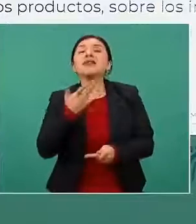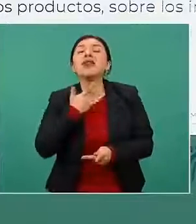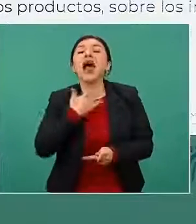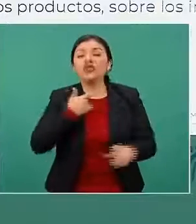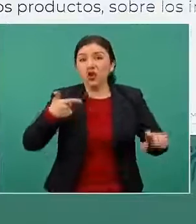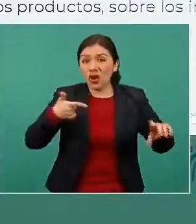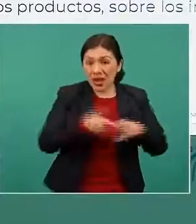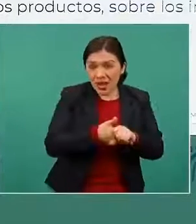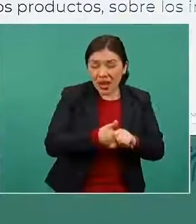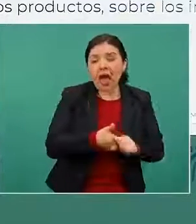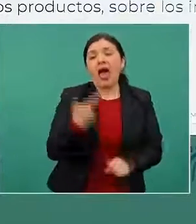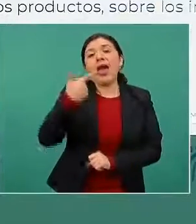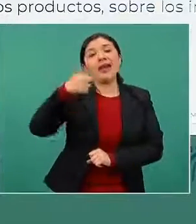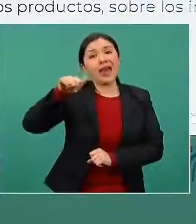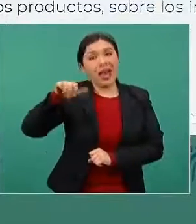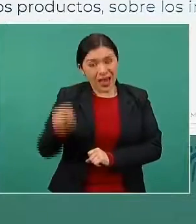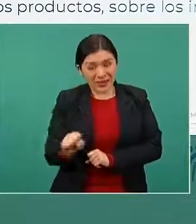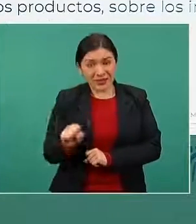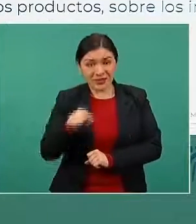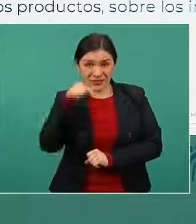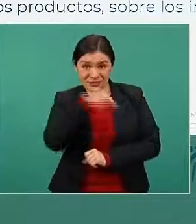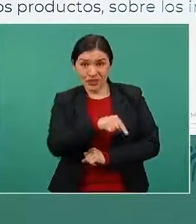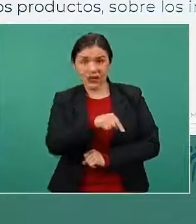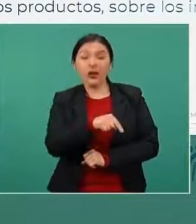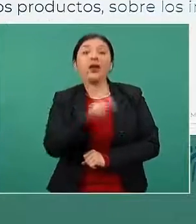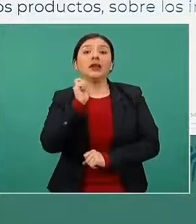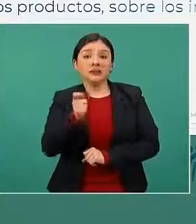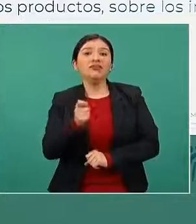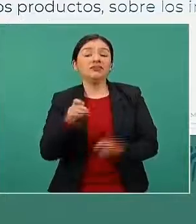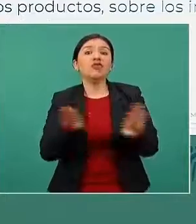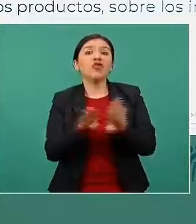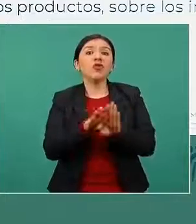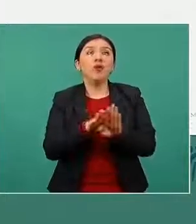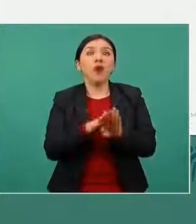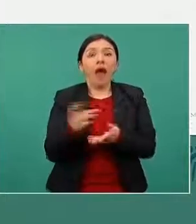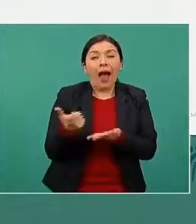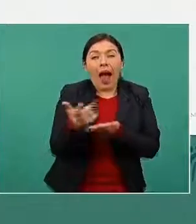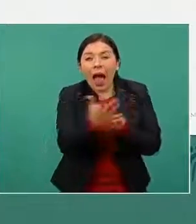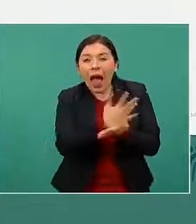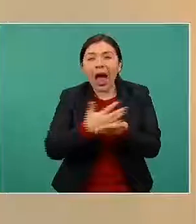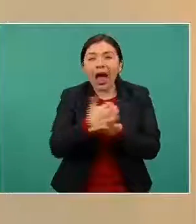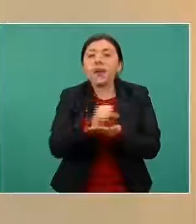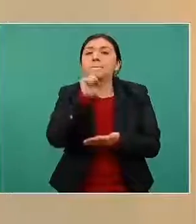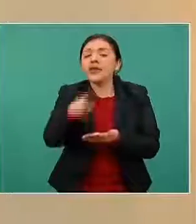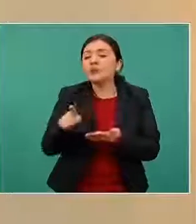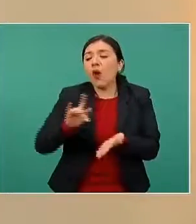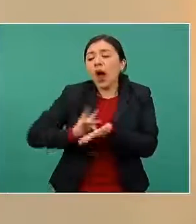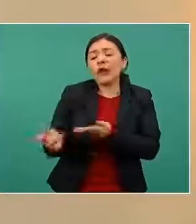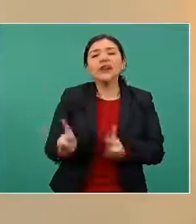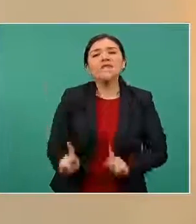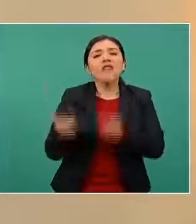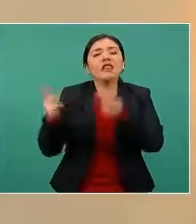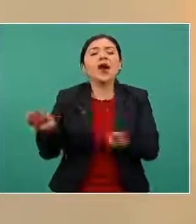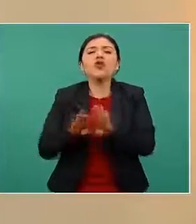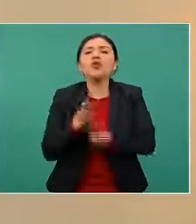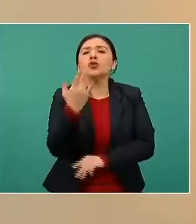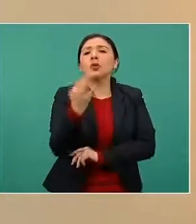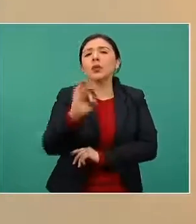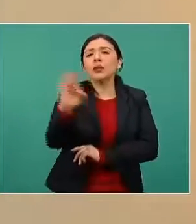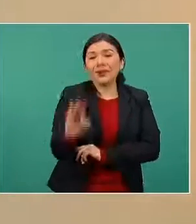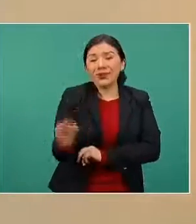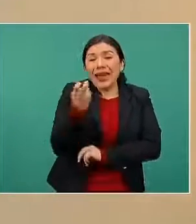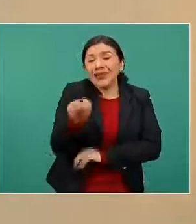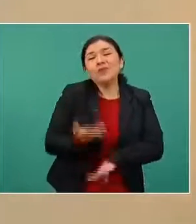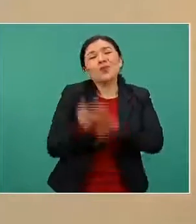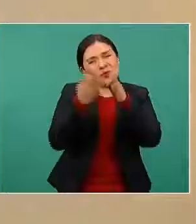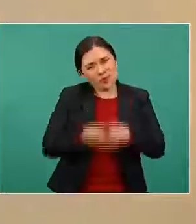gasolinas, gas en Pemex significa más de la mitad de sus ingresos. Por eso esto es tan importante.